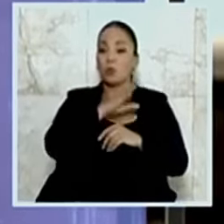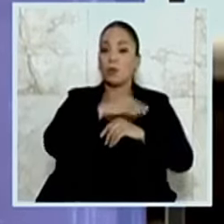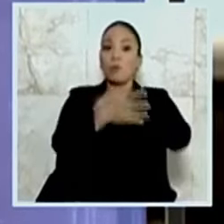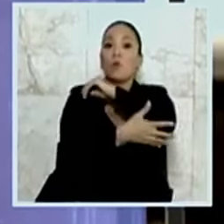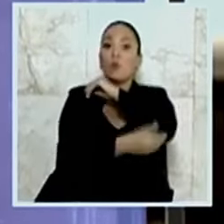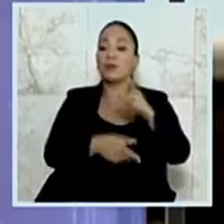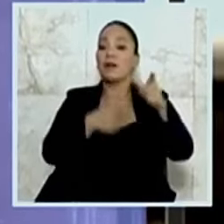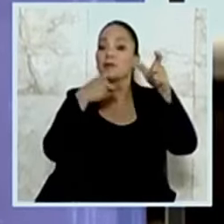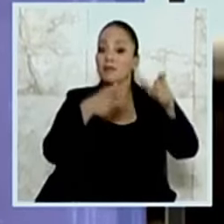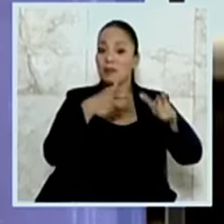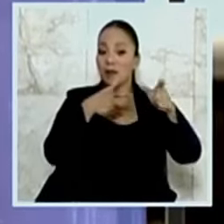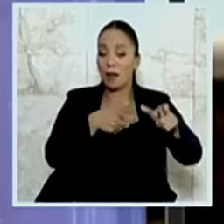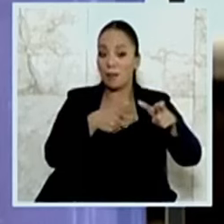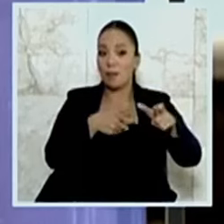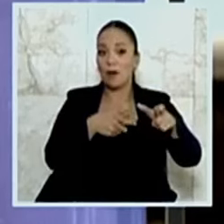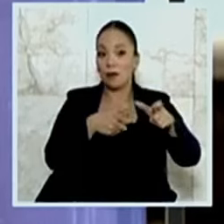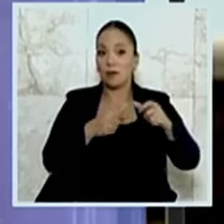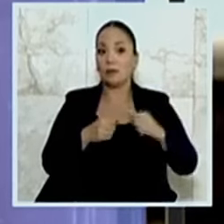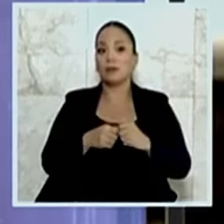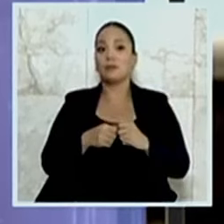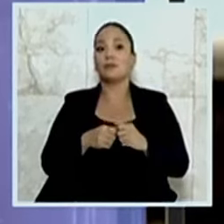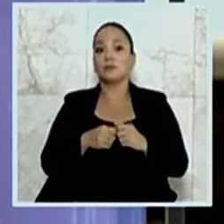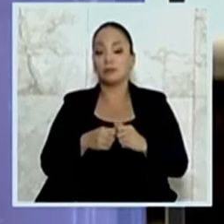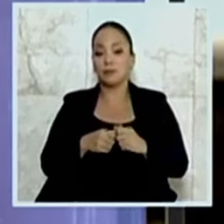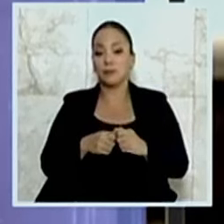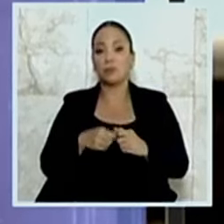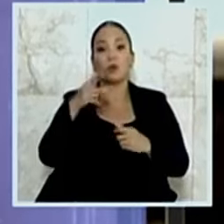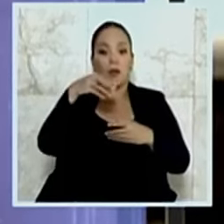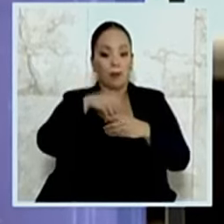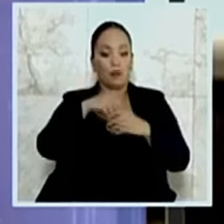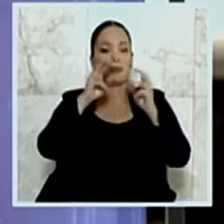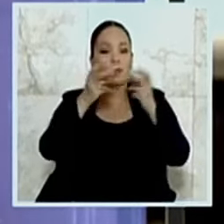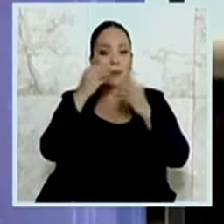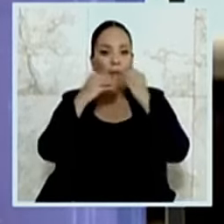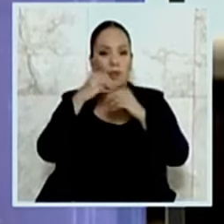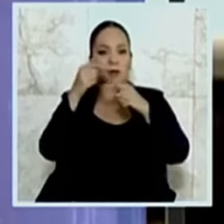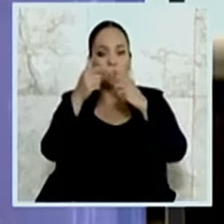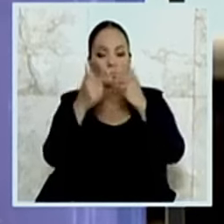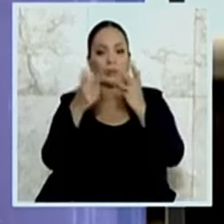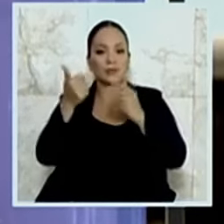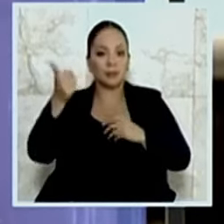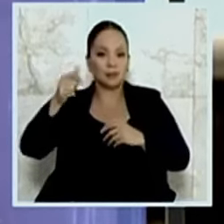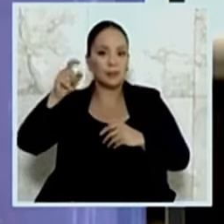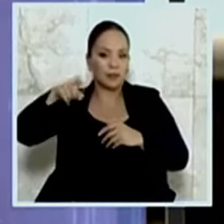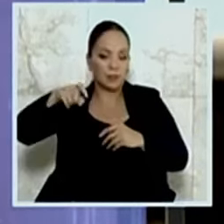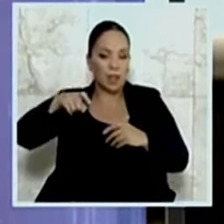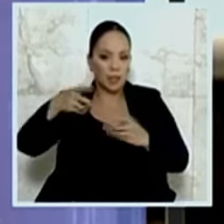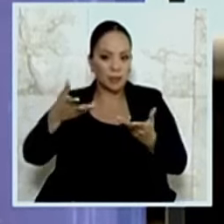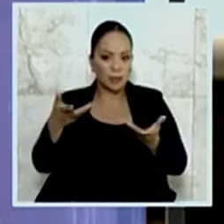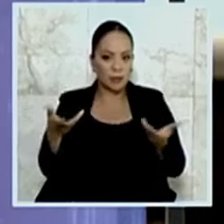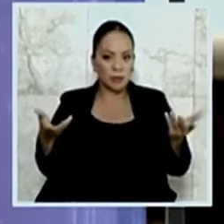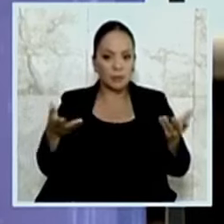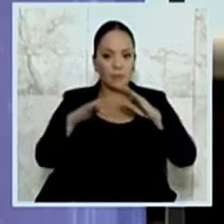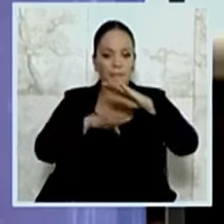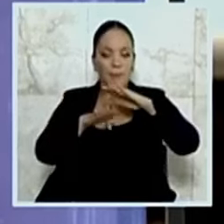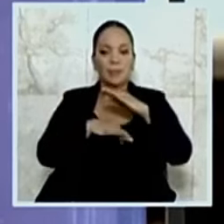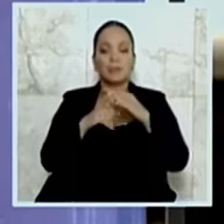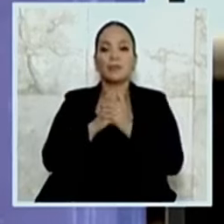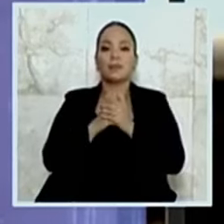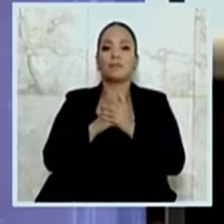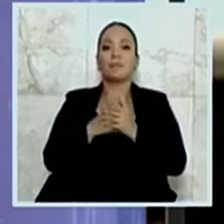54,000 colones por mes. Si usted no tiene como individuo 54,000 colones por mes, usted está en condición de pobreza